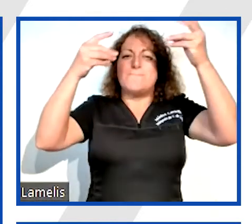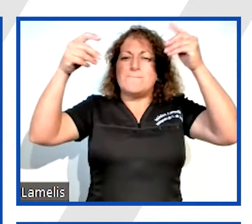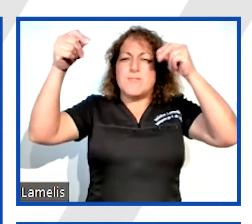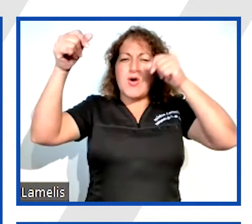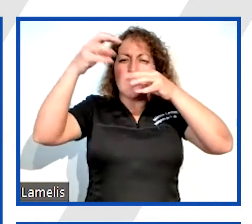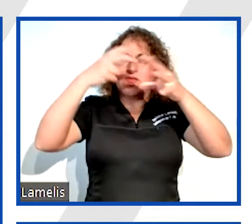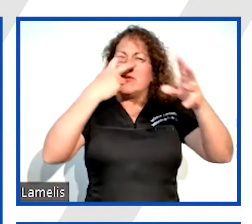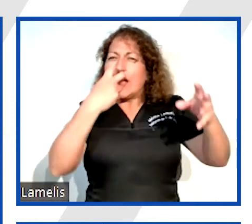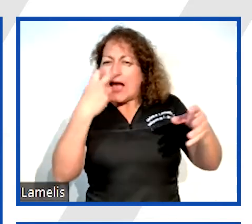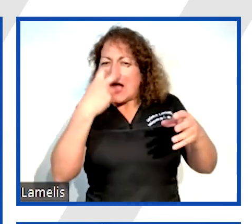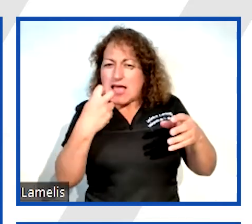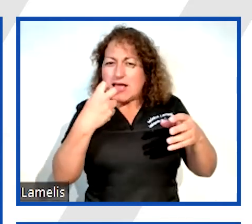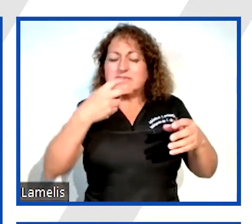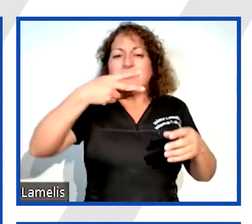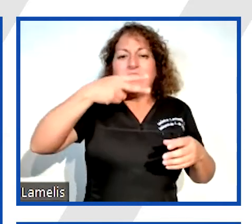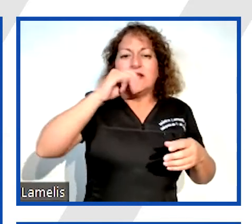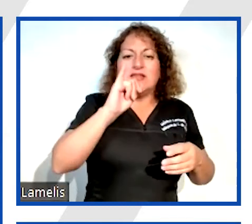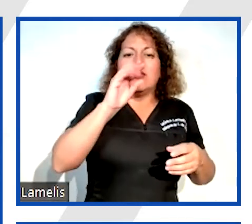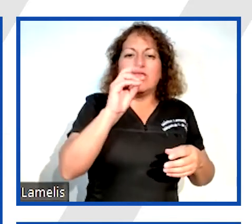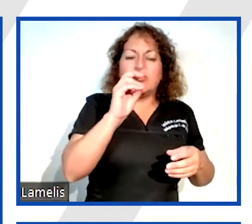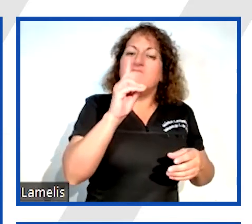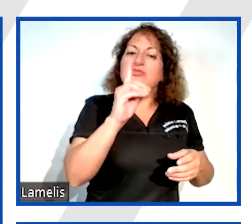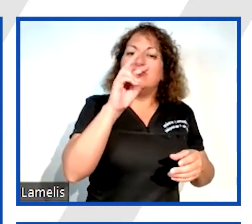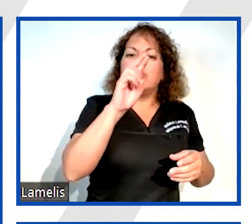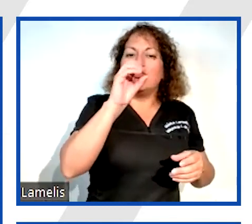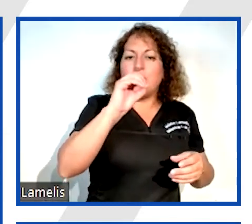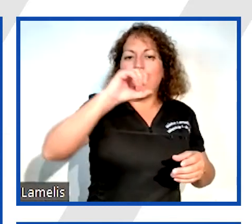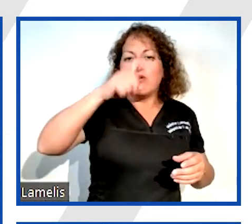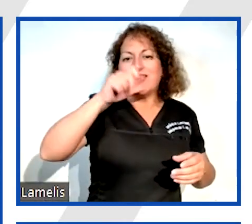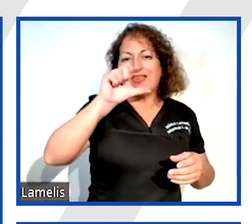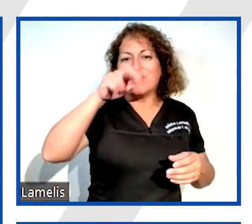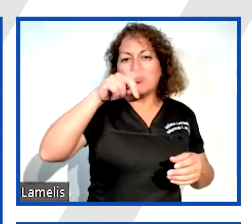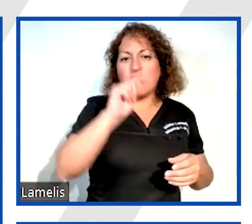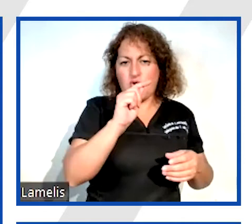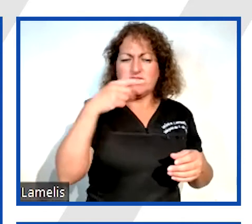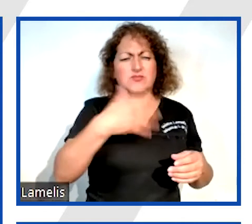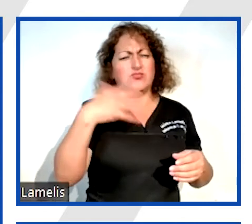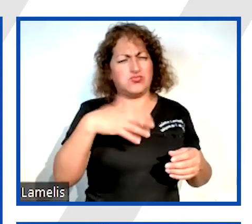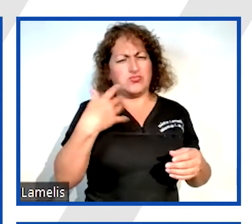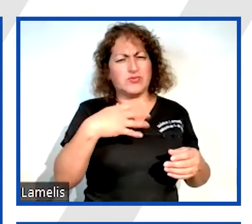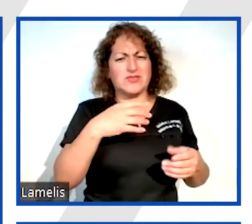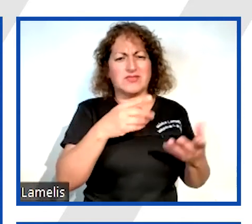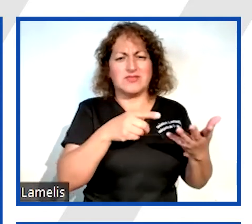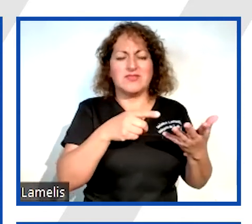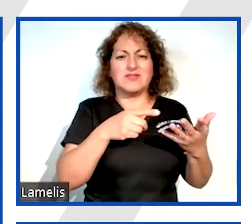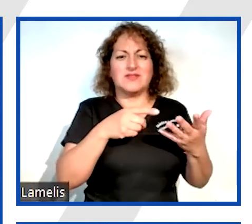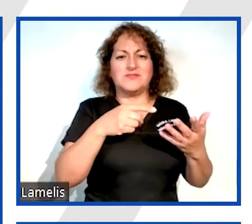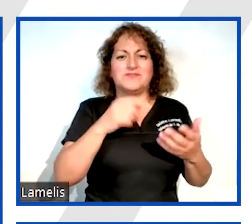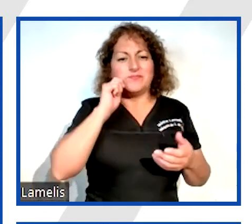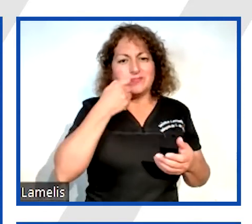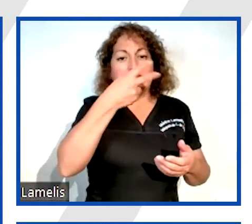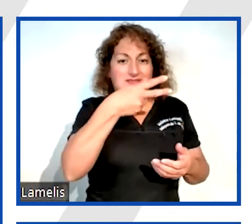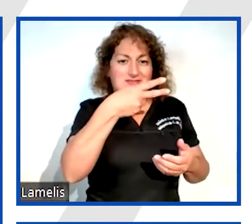hidrógeno que el hidrógeno que es el componente verdad del universo y algo que gatilló que está de uno se empezará a juntarse el polvo